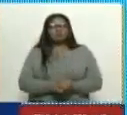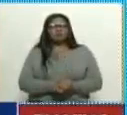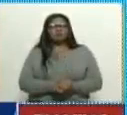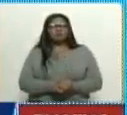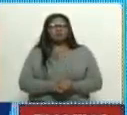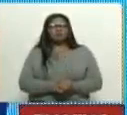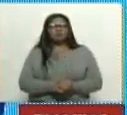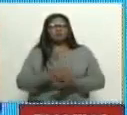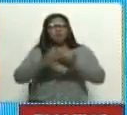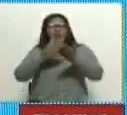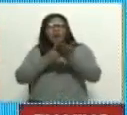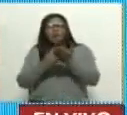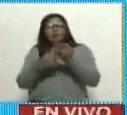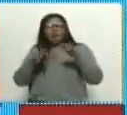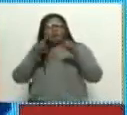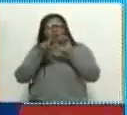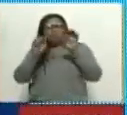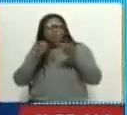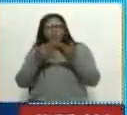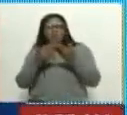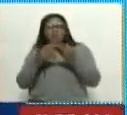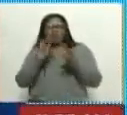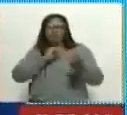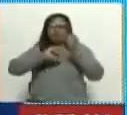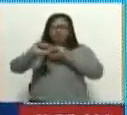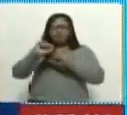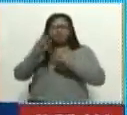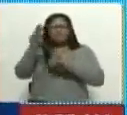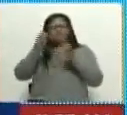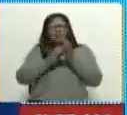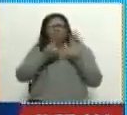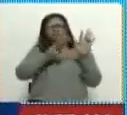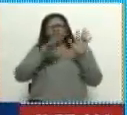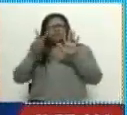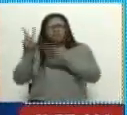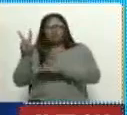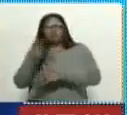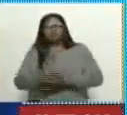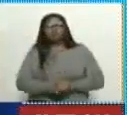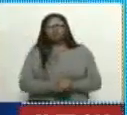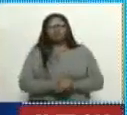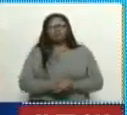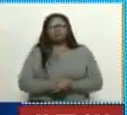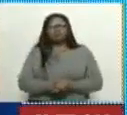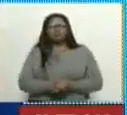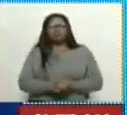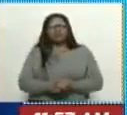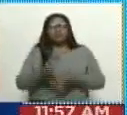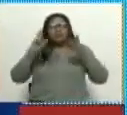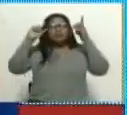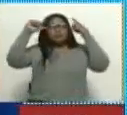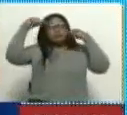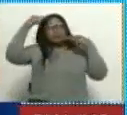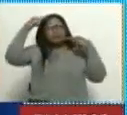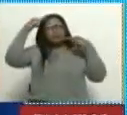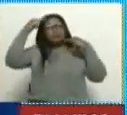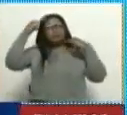antes de la rebelión de 1992 Hugo Chávez